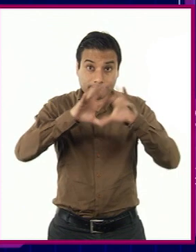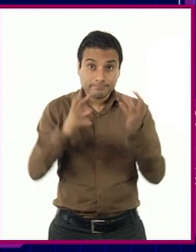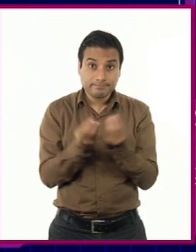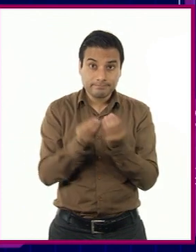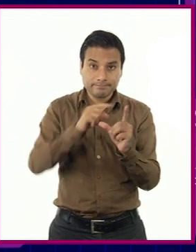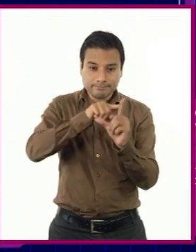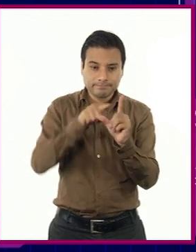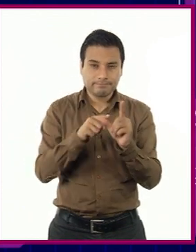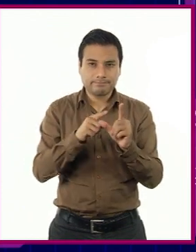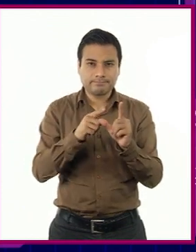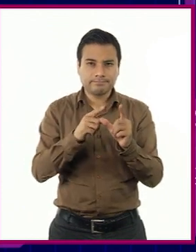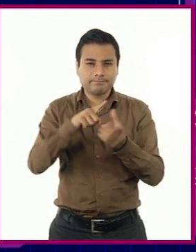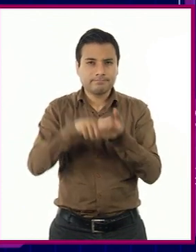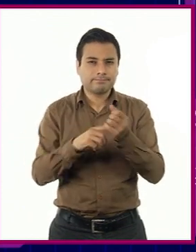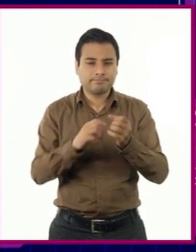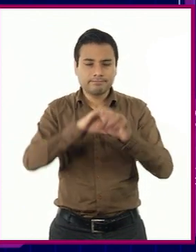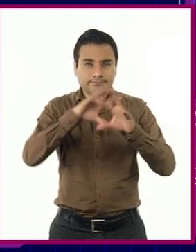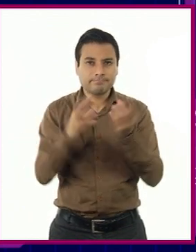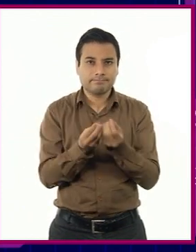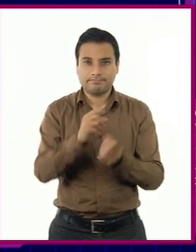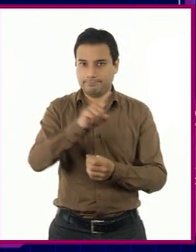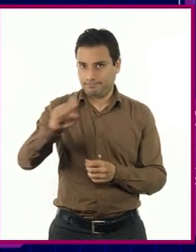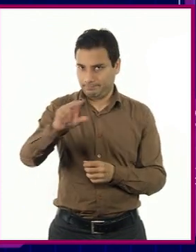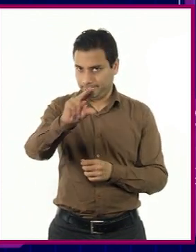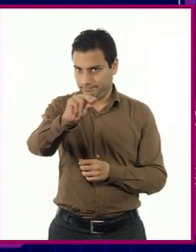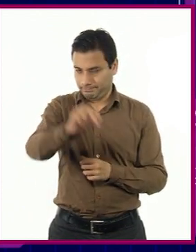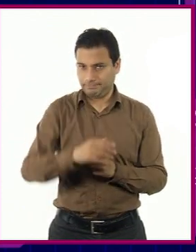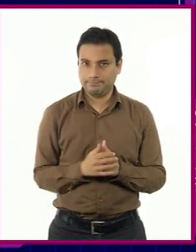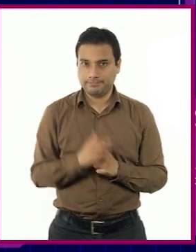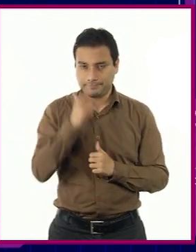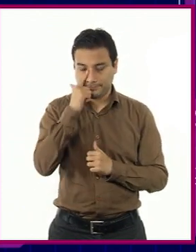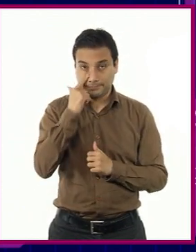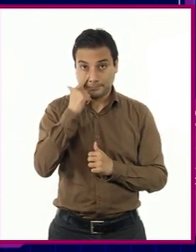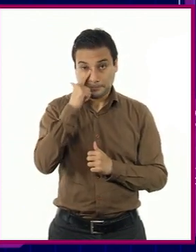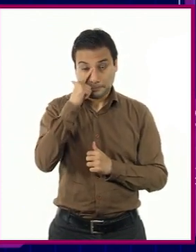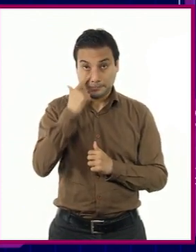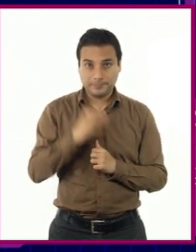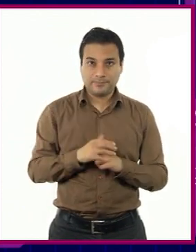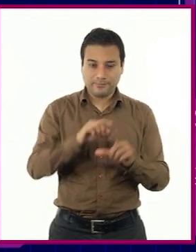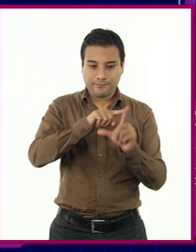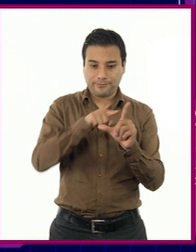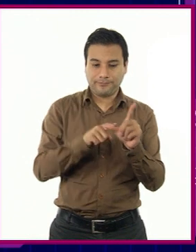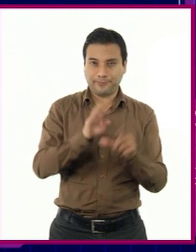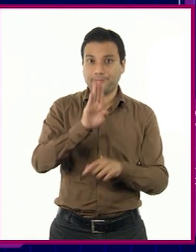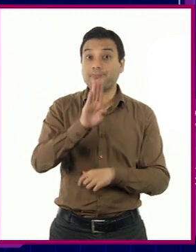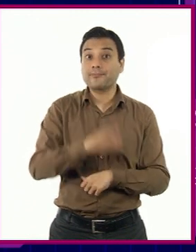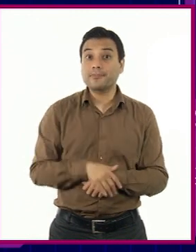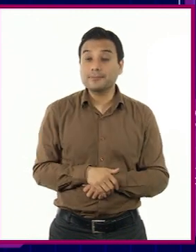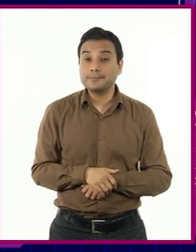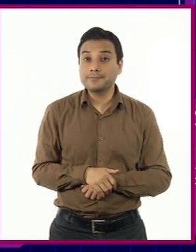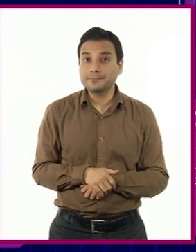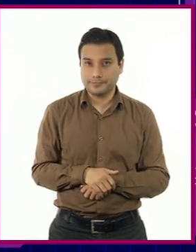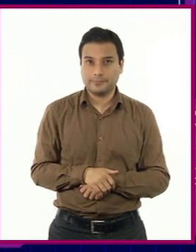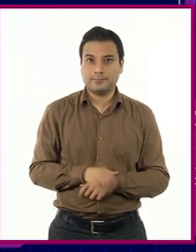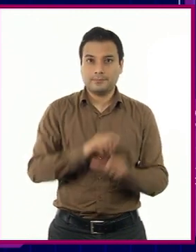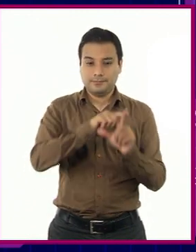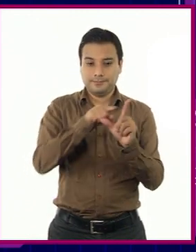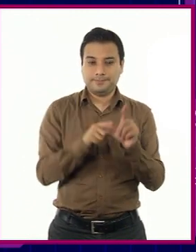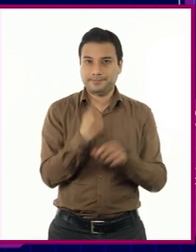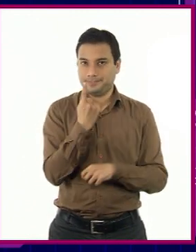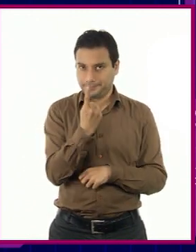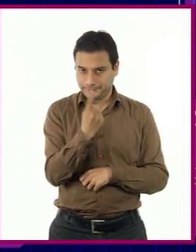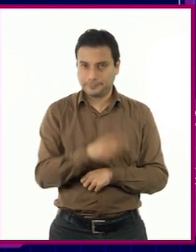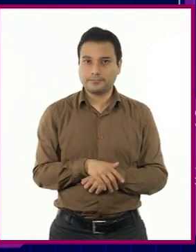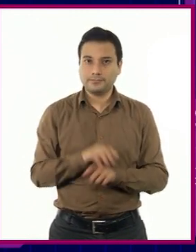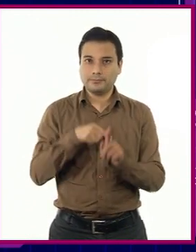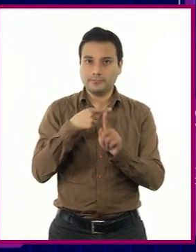un triángulo es igual a 180 grados. Y el ángulo B es igual al ángulo 1 más el